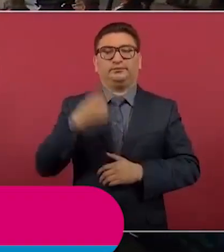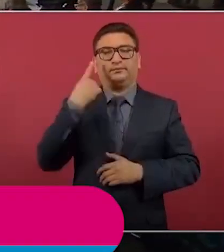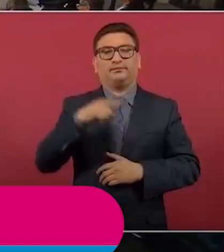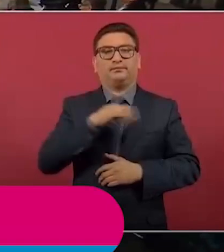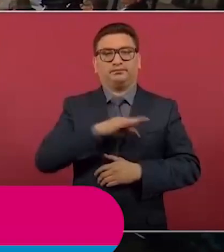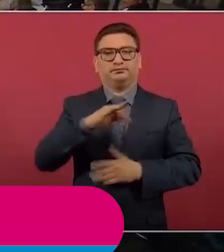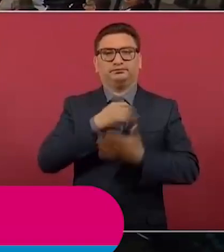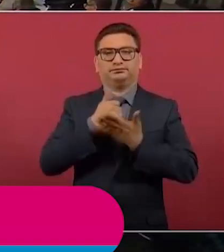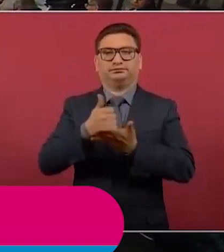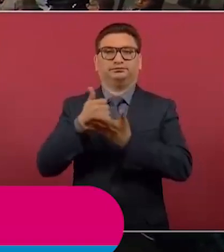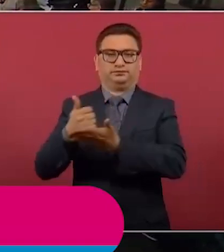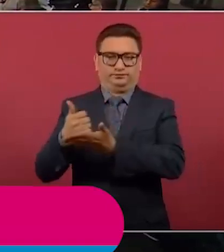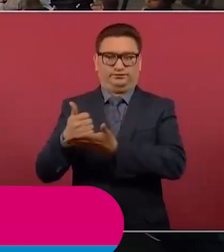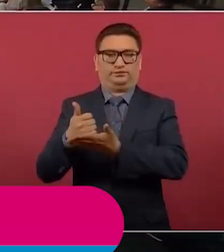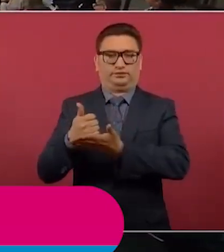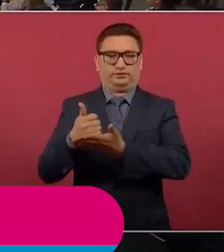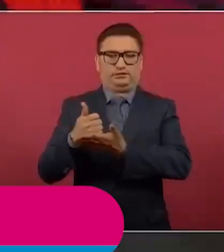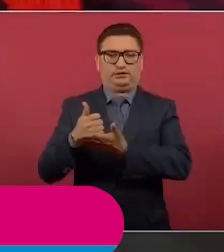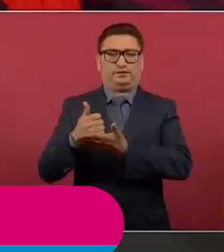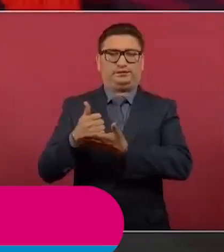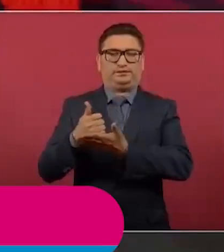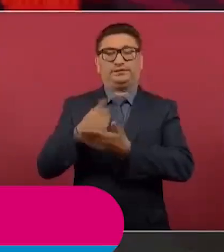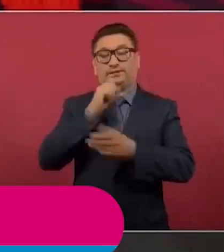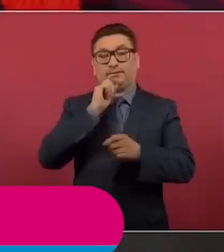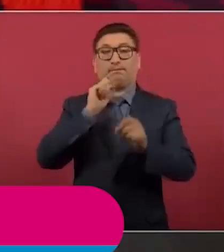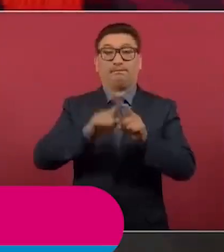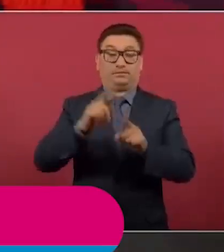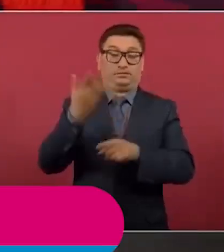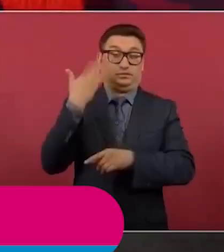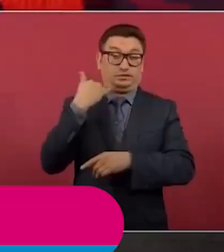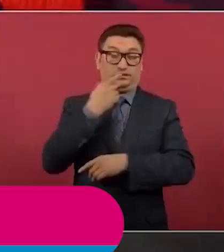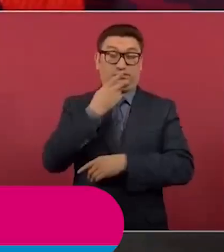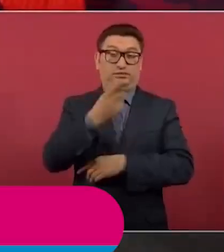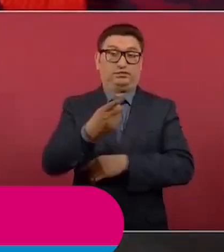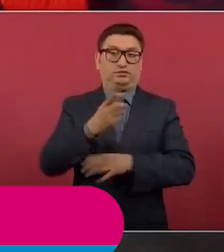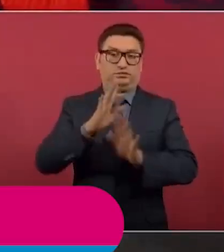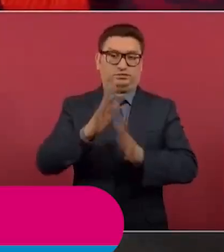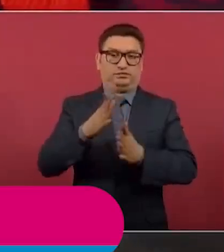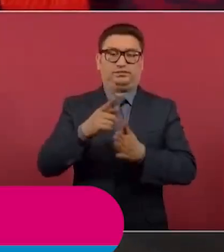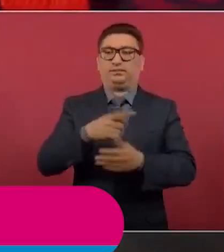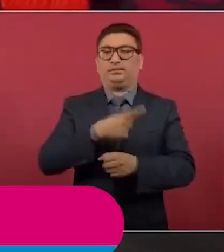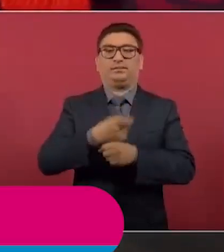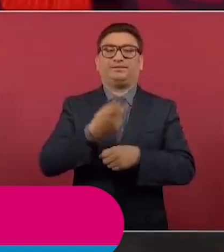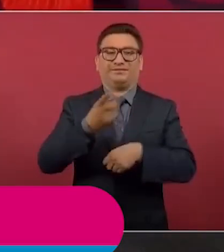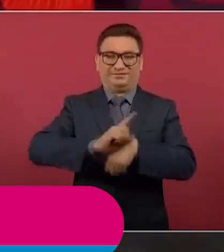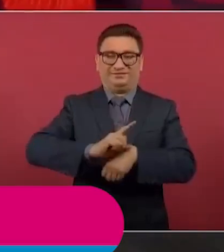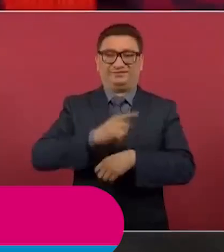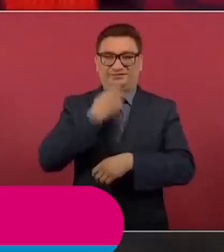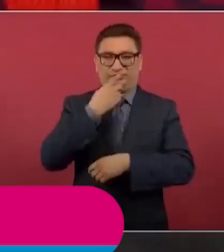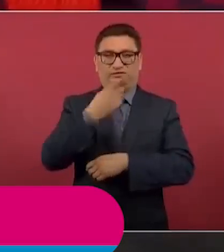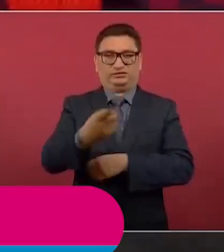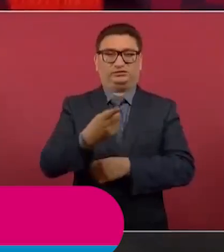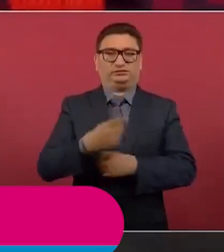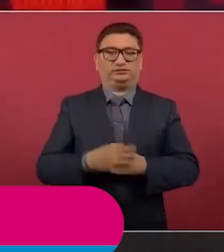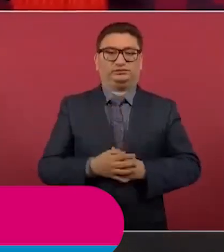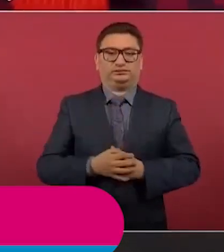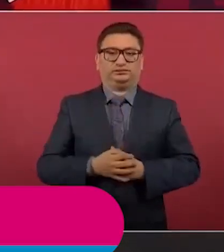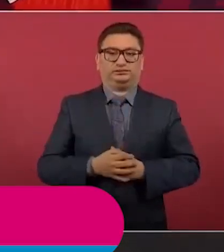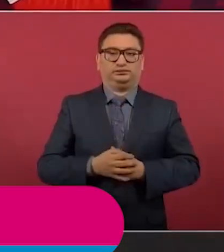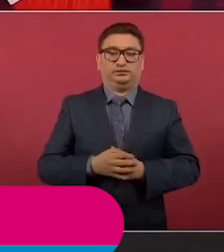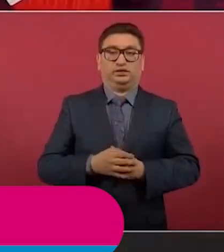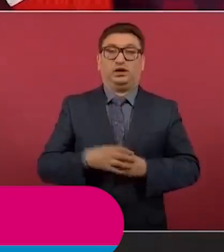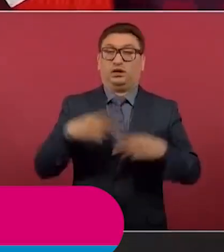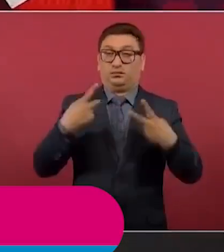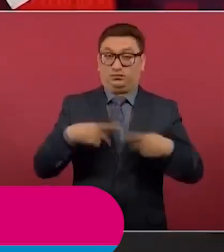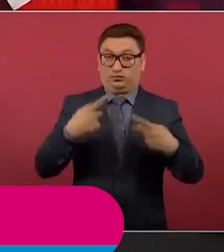ayudar y también, como lo dije desde el primer día, no va a haber